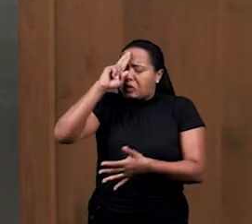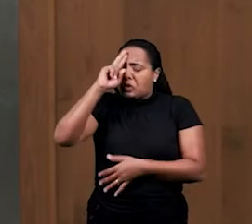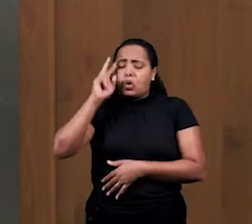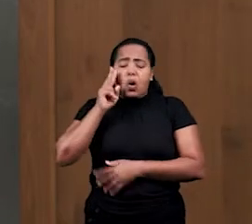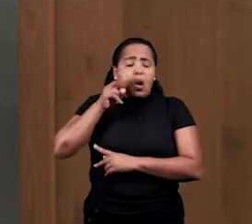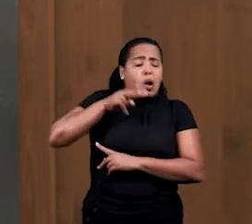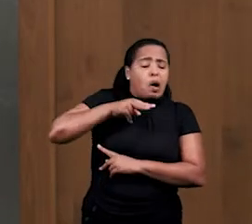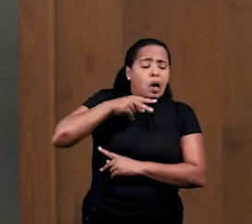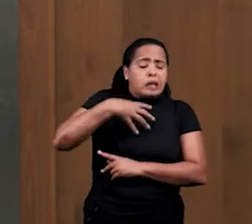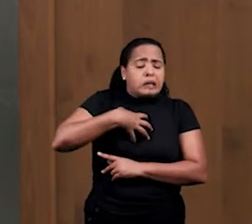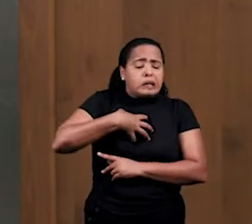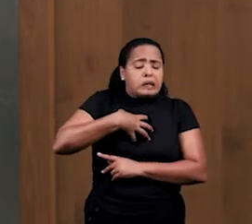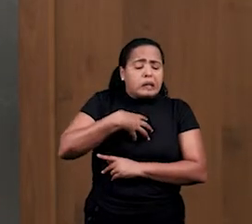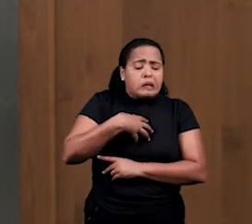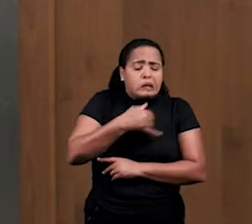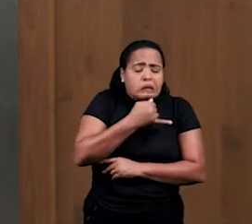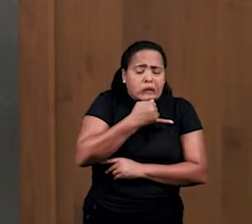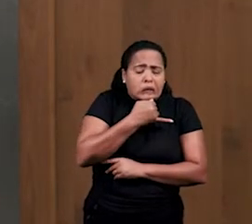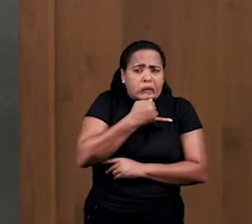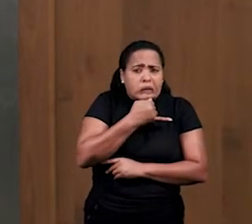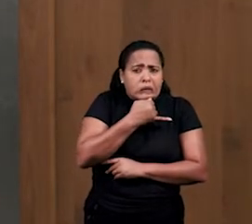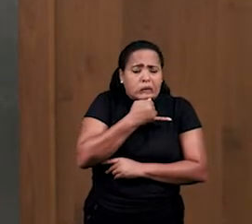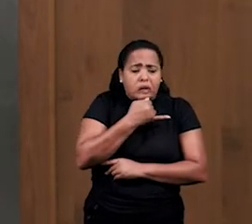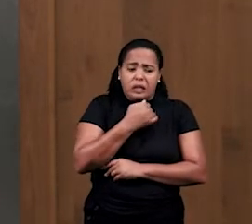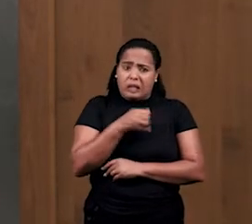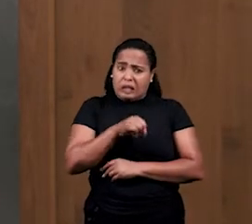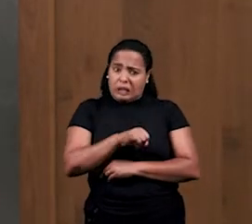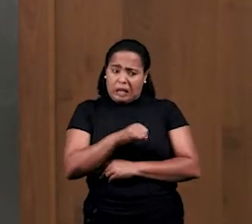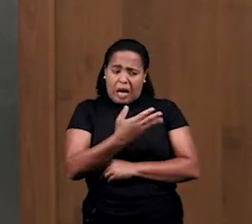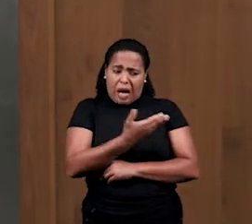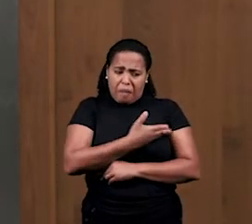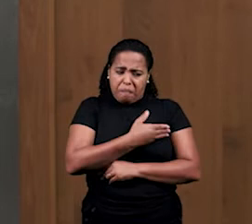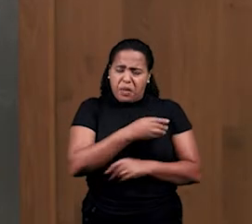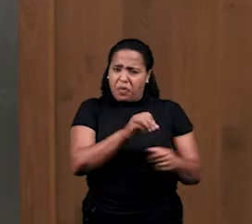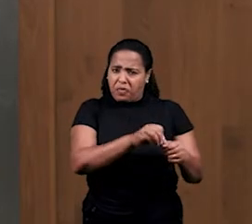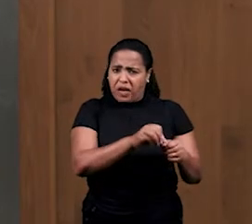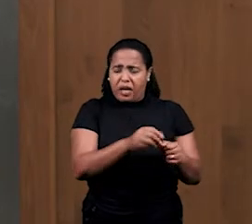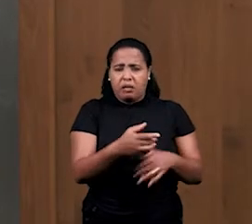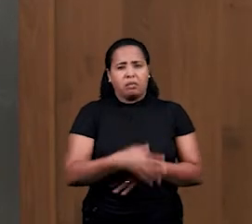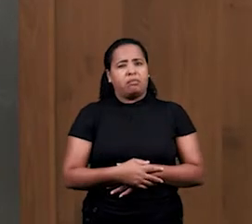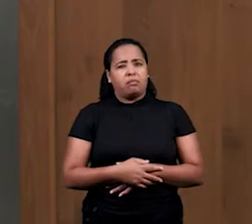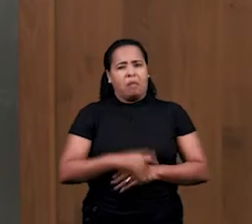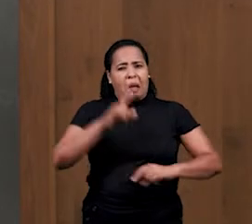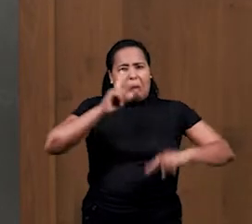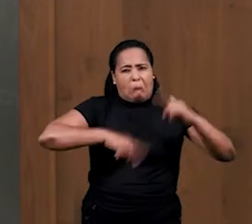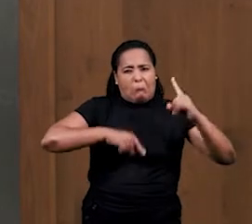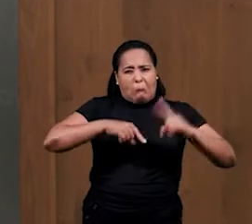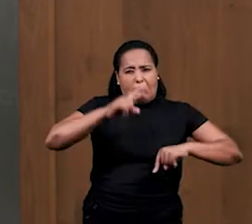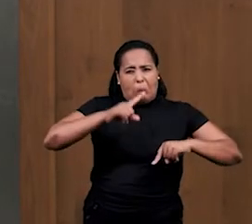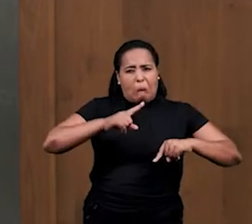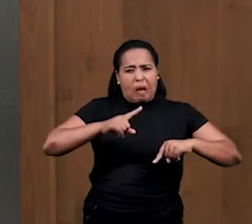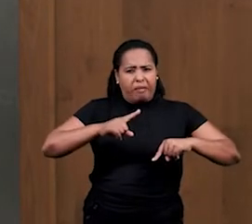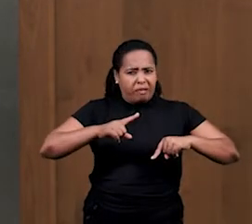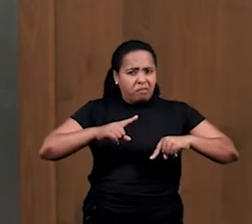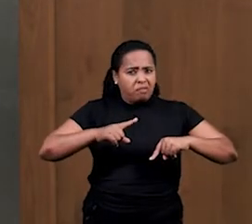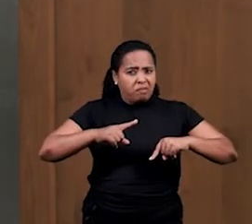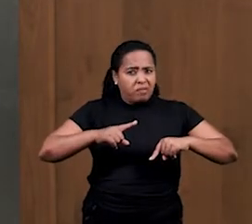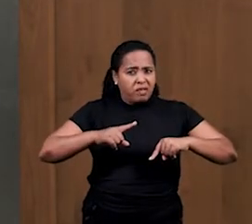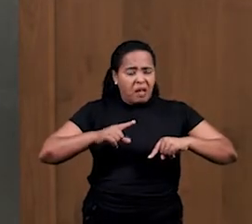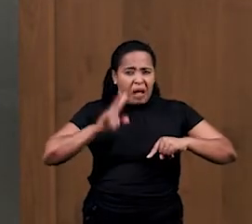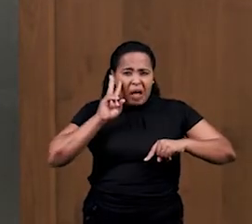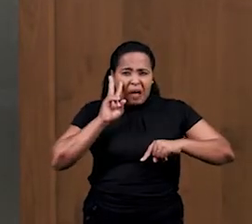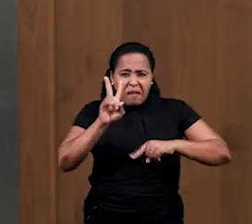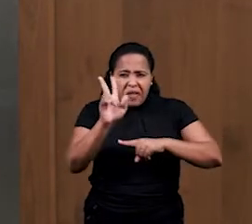que entristecen al Señor, porque tenemos amigos que hacen eso. Por ejemplo, ustedes no tienen que hablar